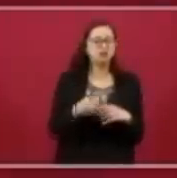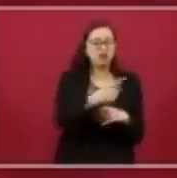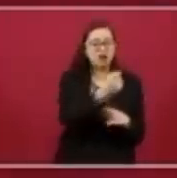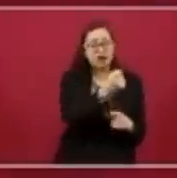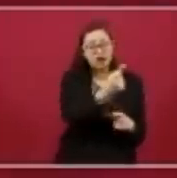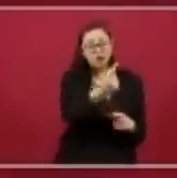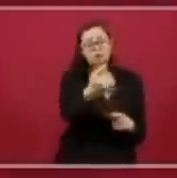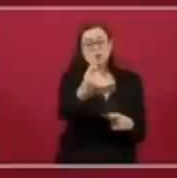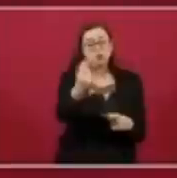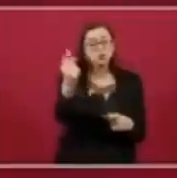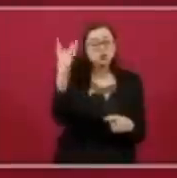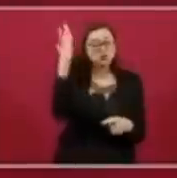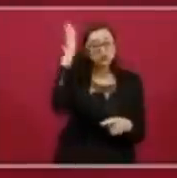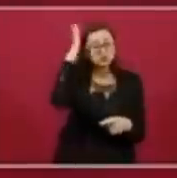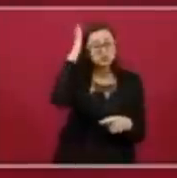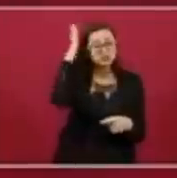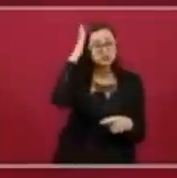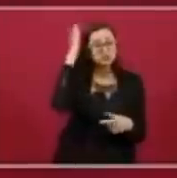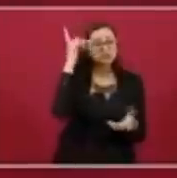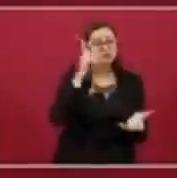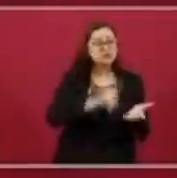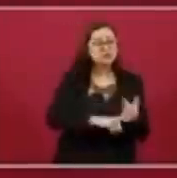líderes de organizaciones